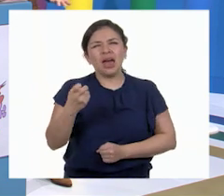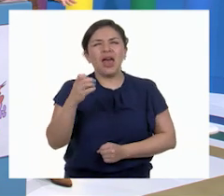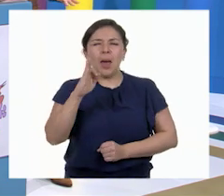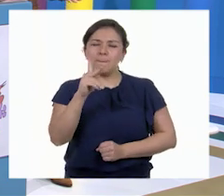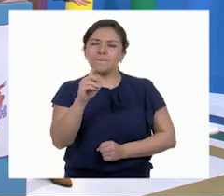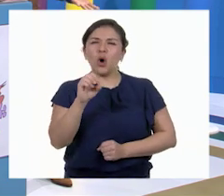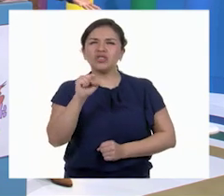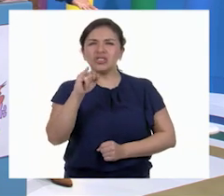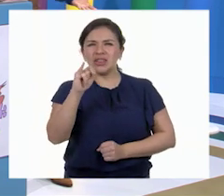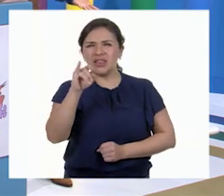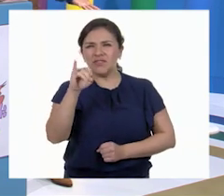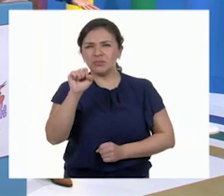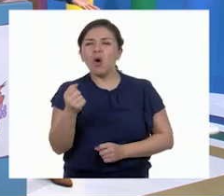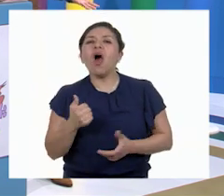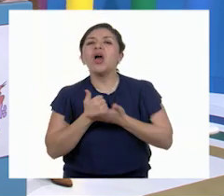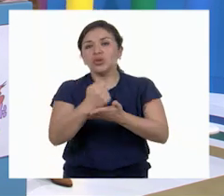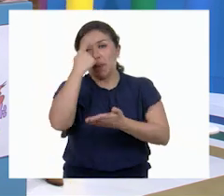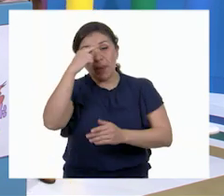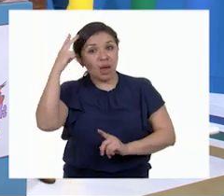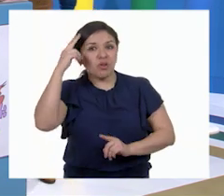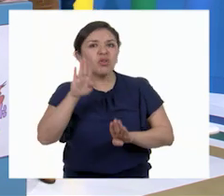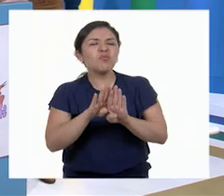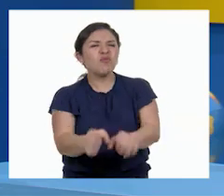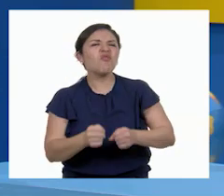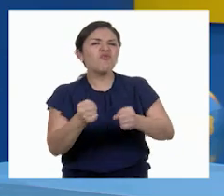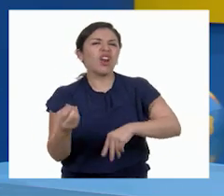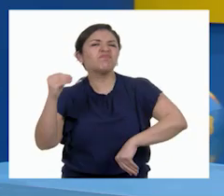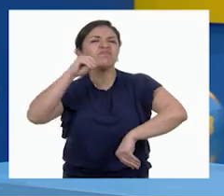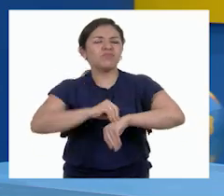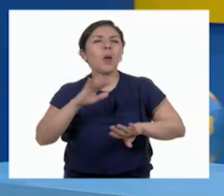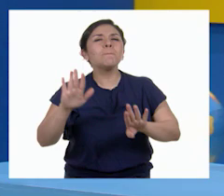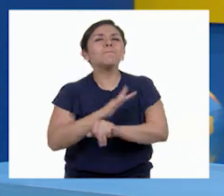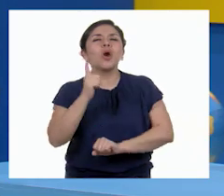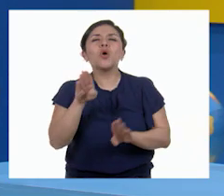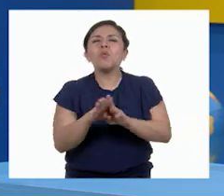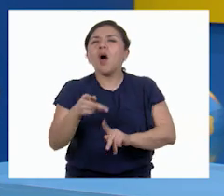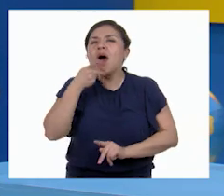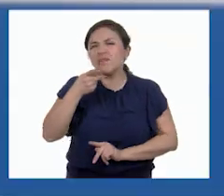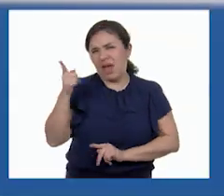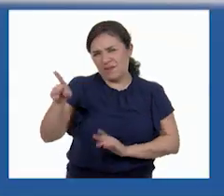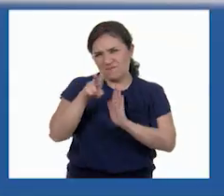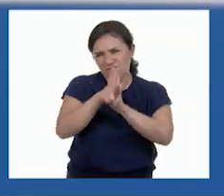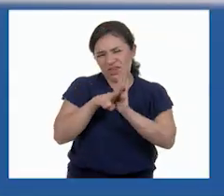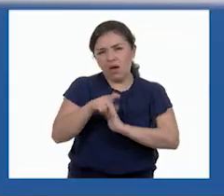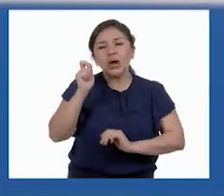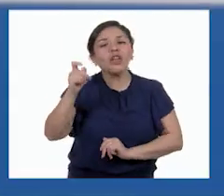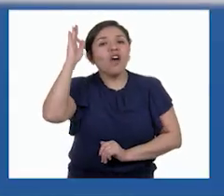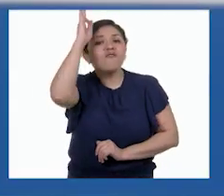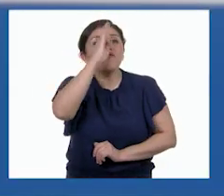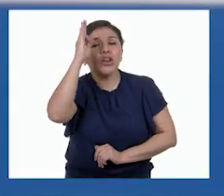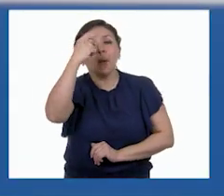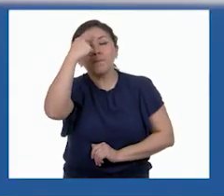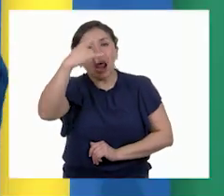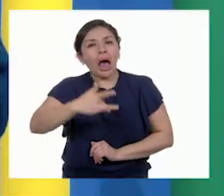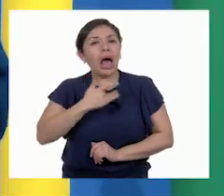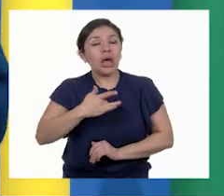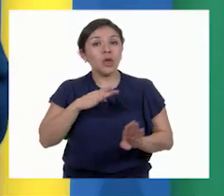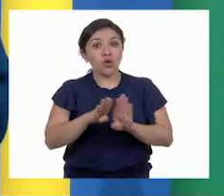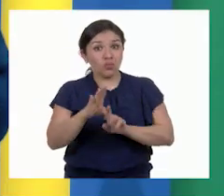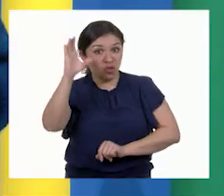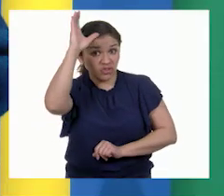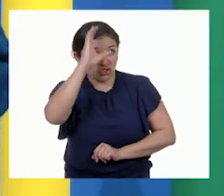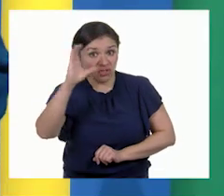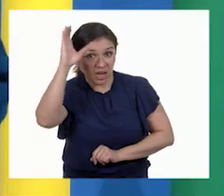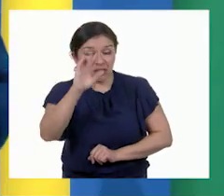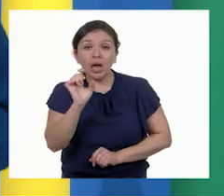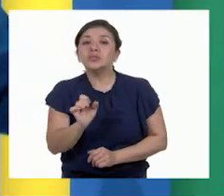se consolidara, porque como dice el video, el positivismo era una filosofía que consideraba que la